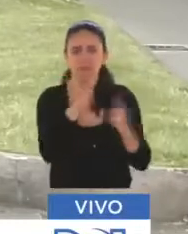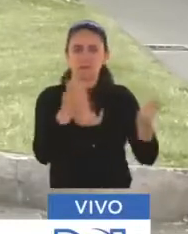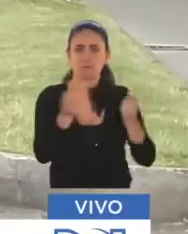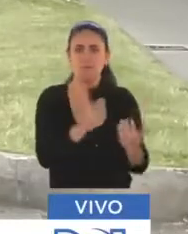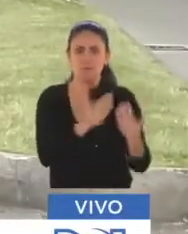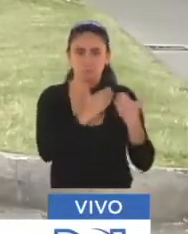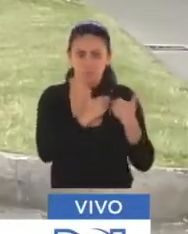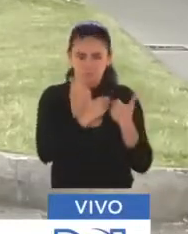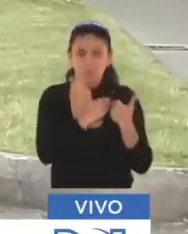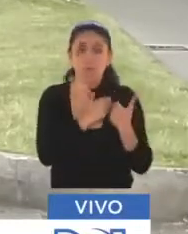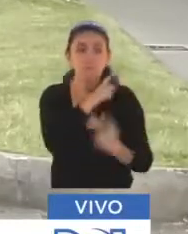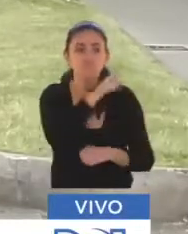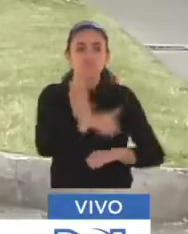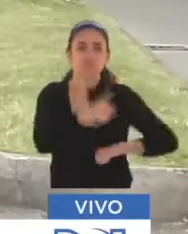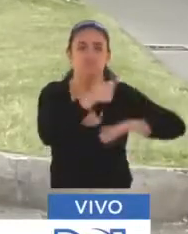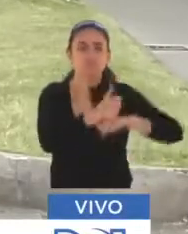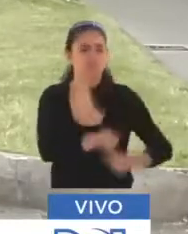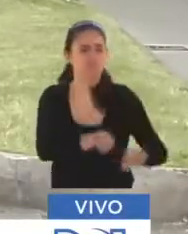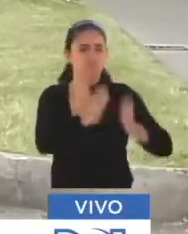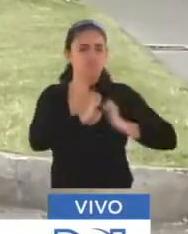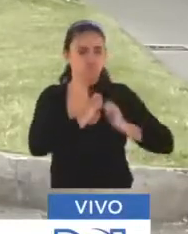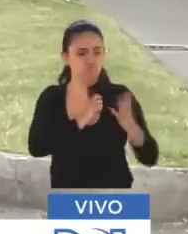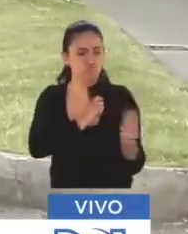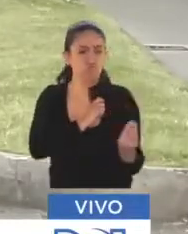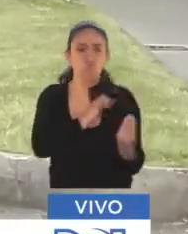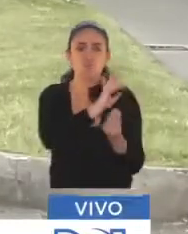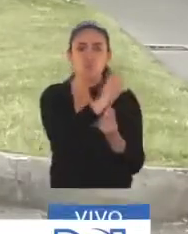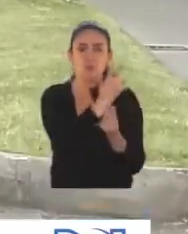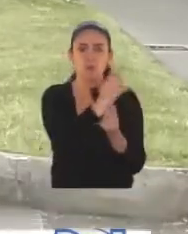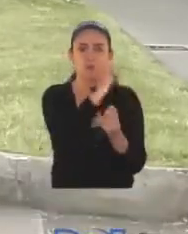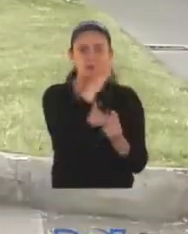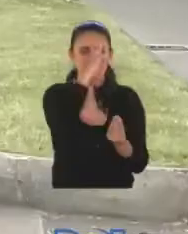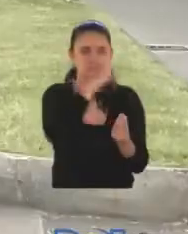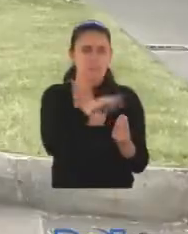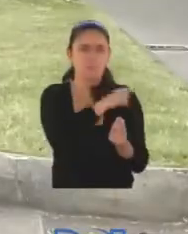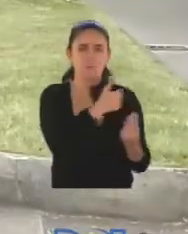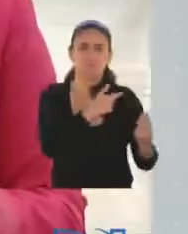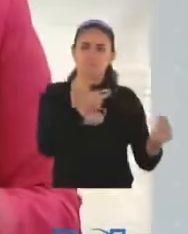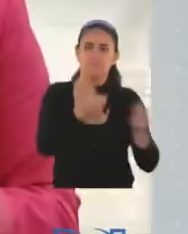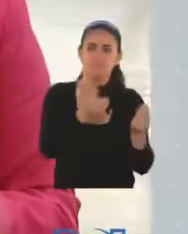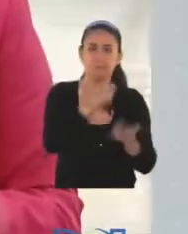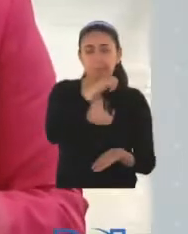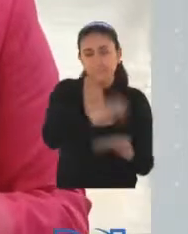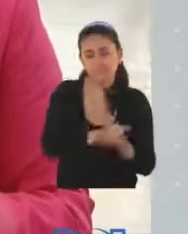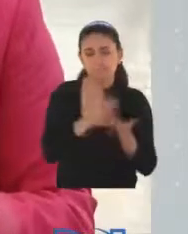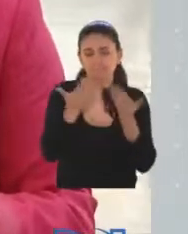él era el comandante de la Cuarta Brigada del Ejército. Información desde Medellín. Rosy, usted tiene más noticias.